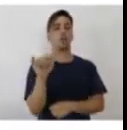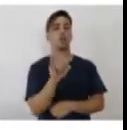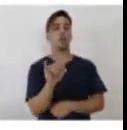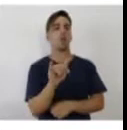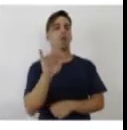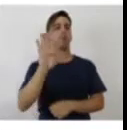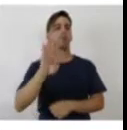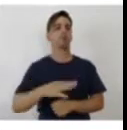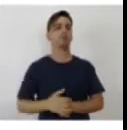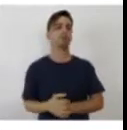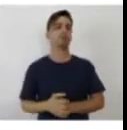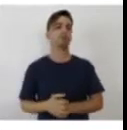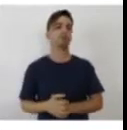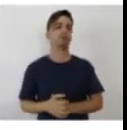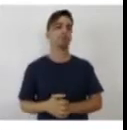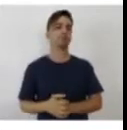B.